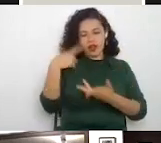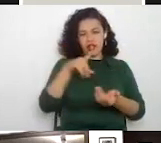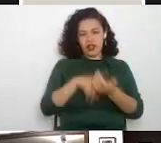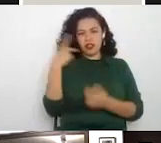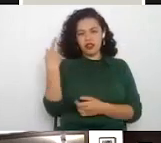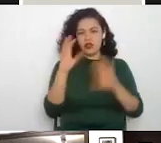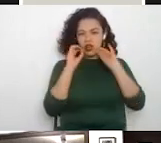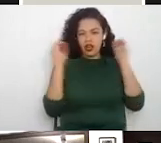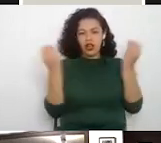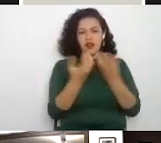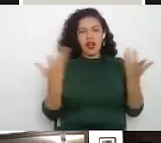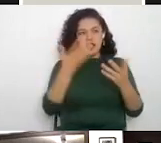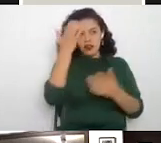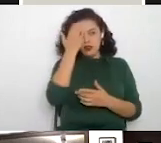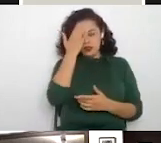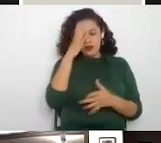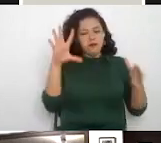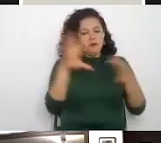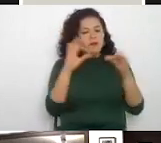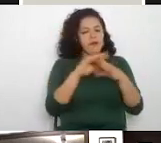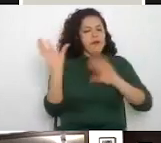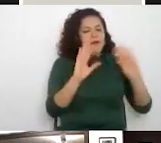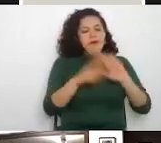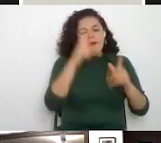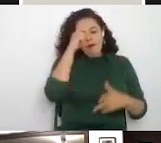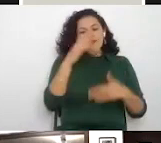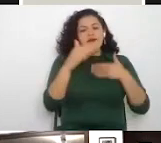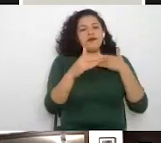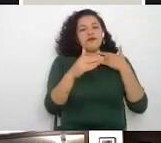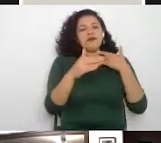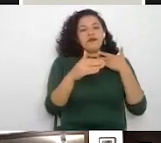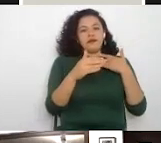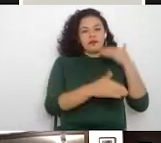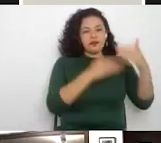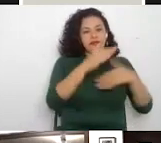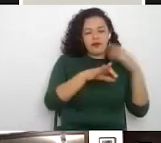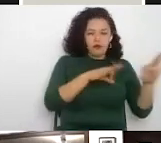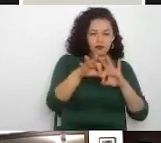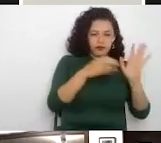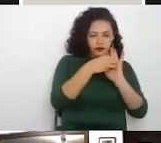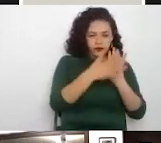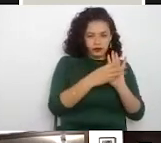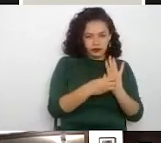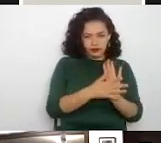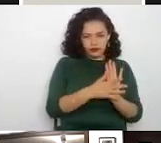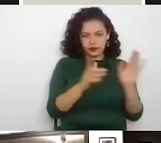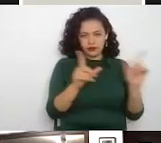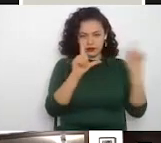la organización, ¿sí? Al documentar los procesos de trabajo. ¿Te pudieras ir antes,